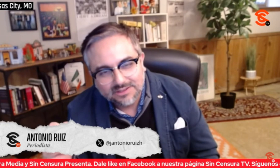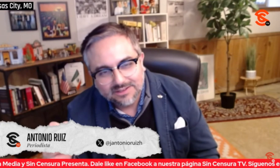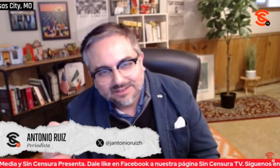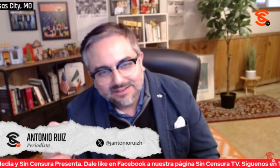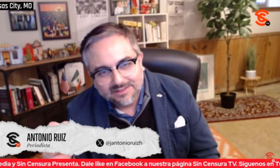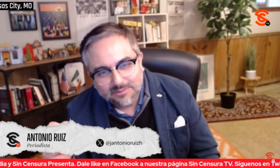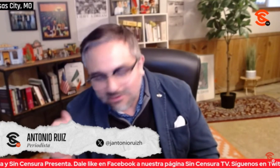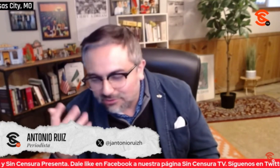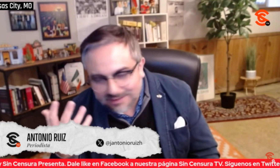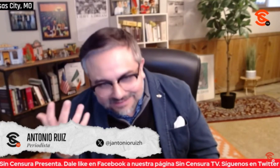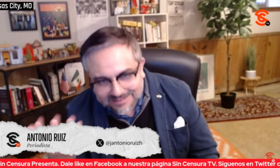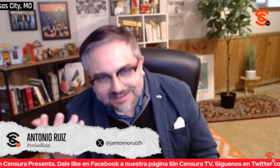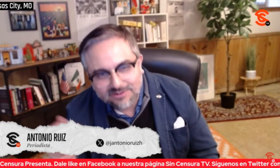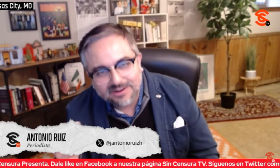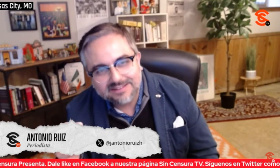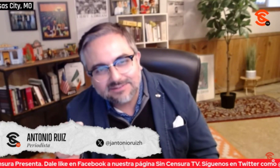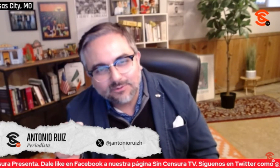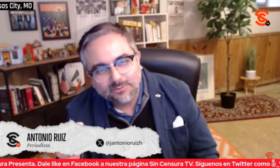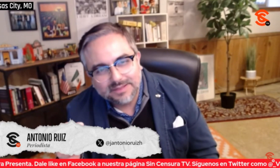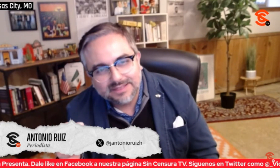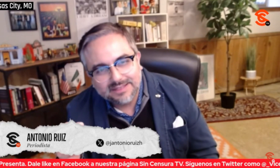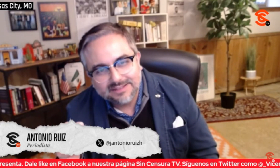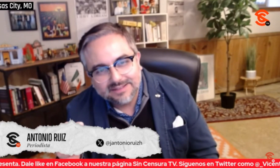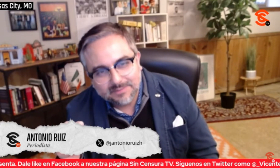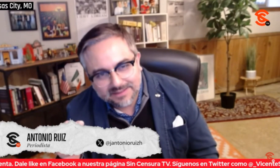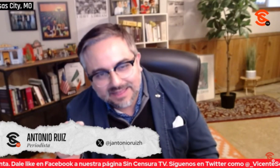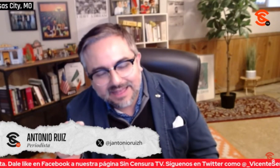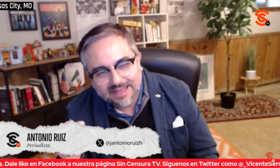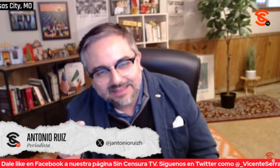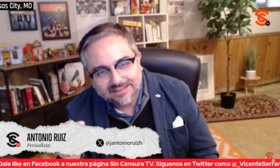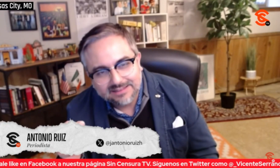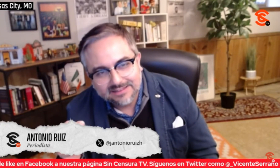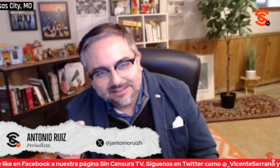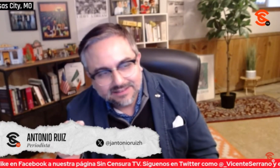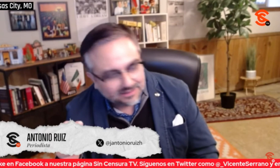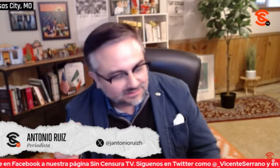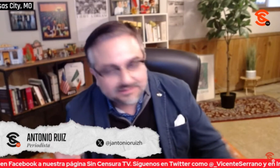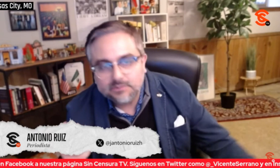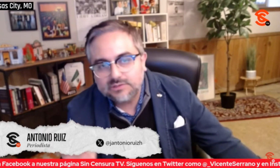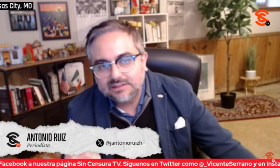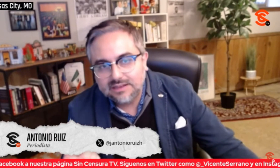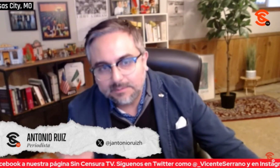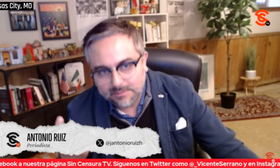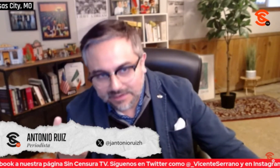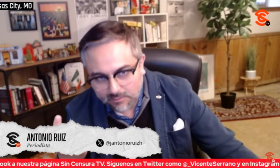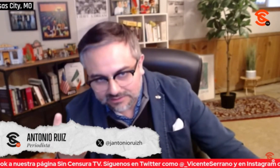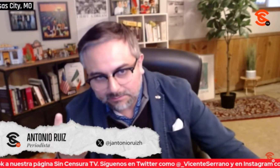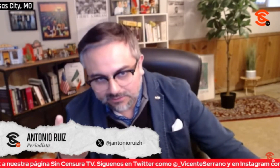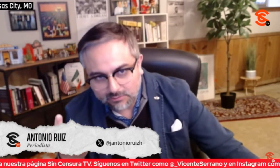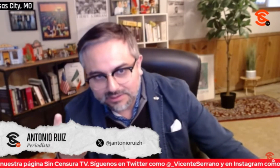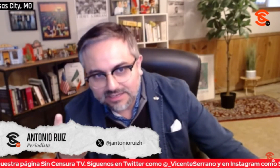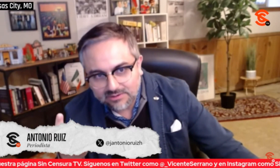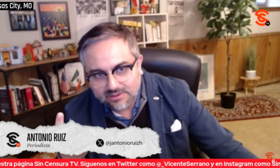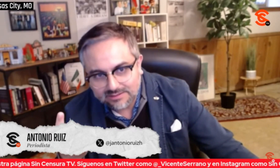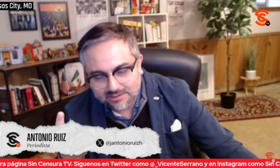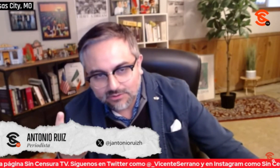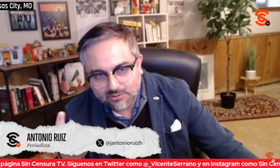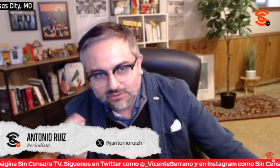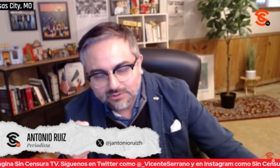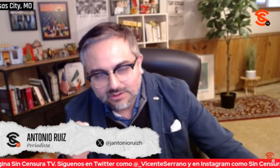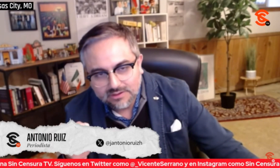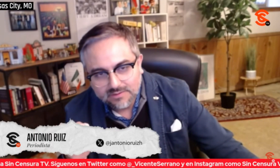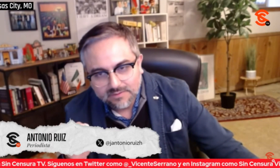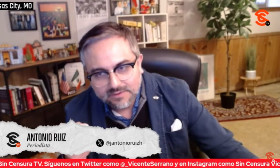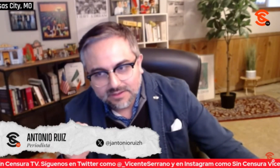candidatos. ¿Nos vas a salir con esto, hombre? ¿De verdad? Sí sabe usted que en la primera vuelta perdió Milei, ¿no? Que hasta